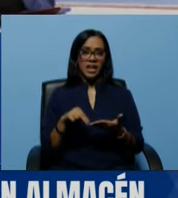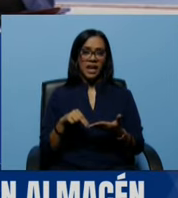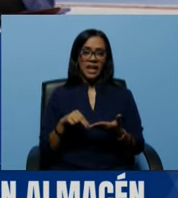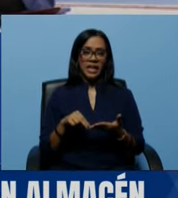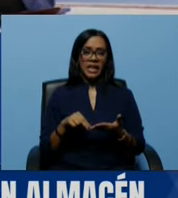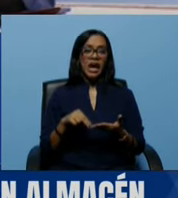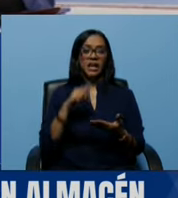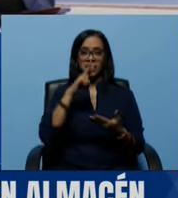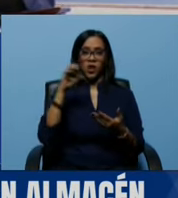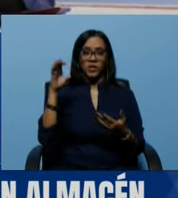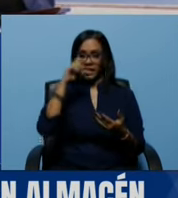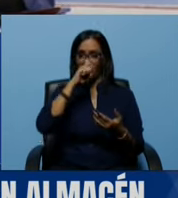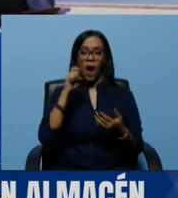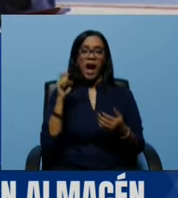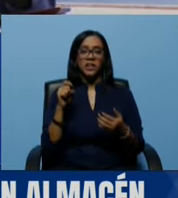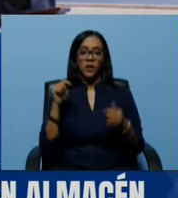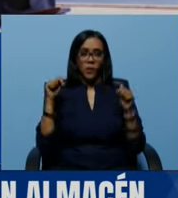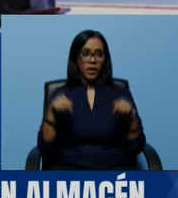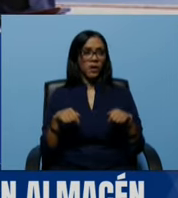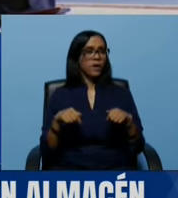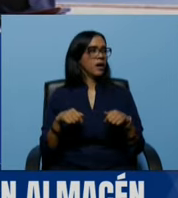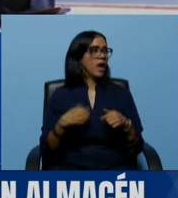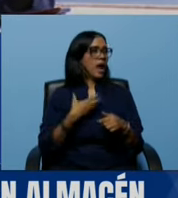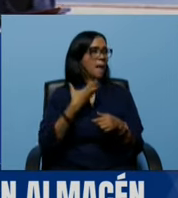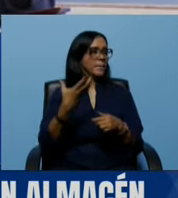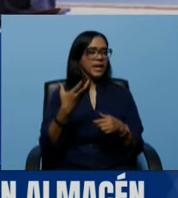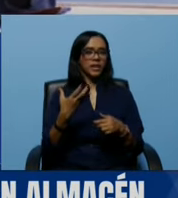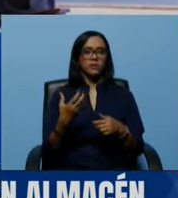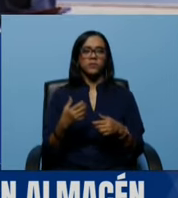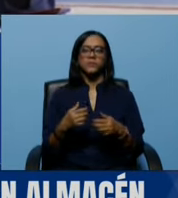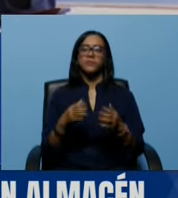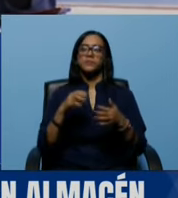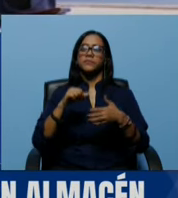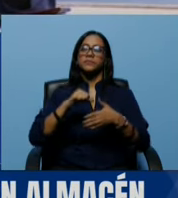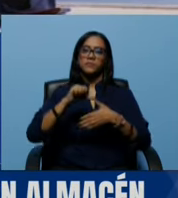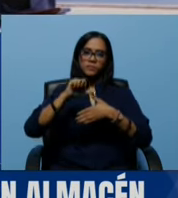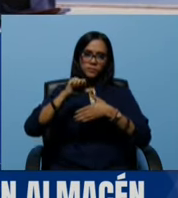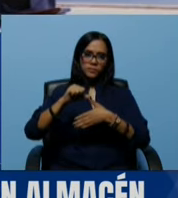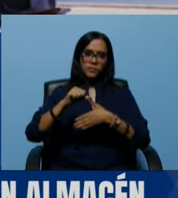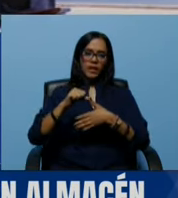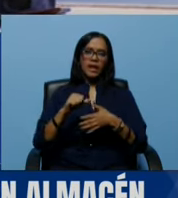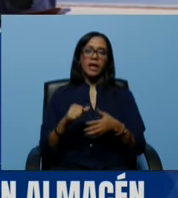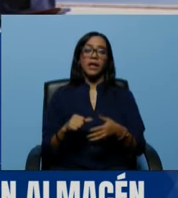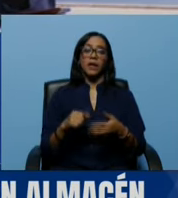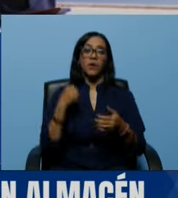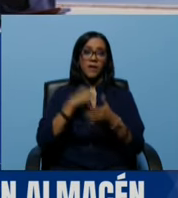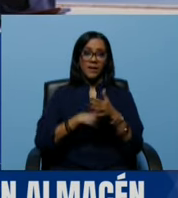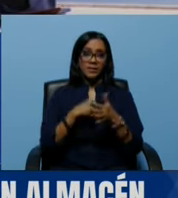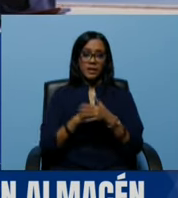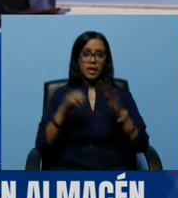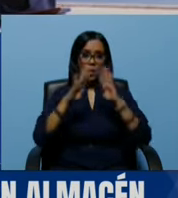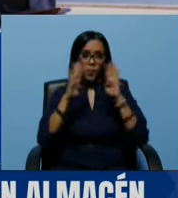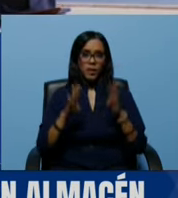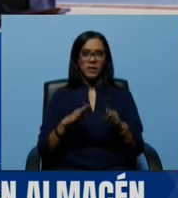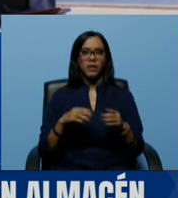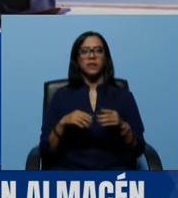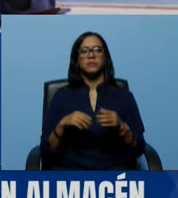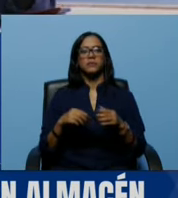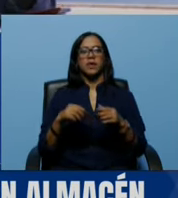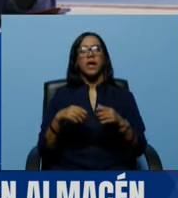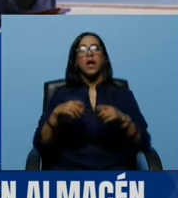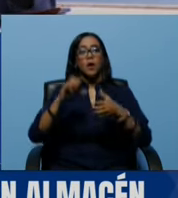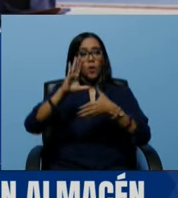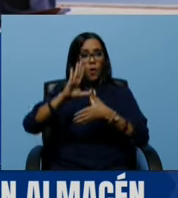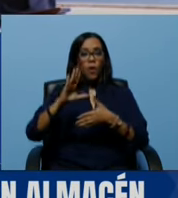hace 200 años y hoy es el espíritu nuestro americano. Es una batalla geopolítica, continental. O